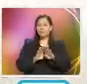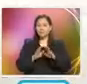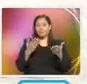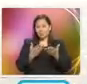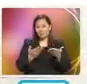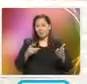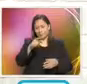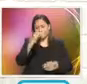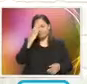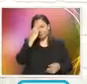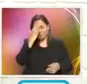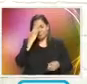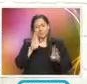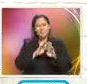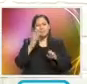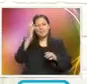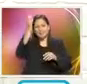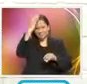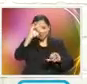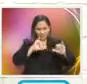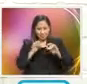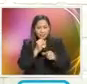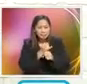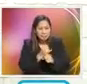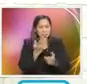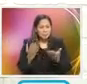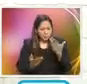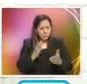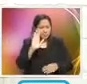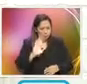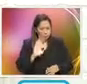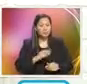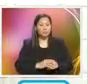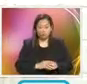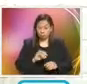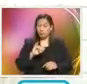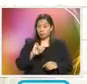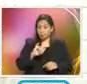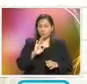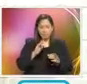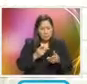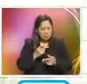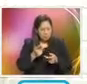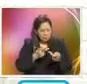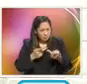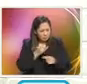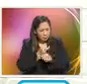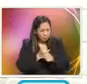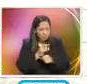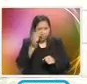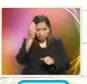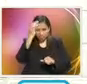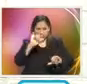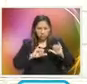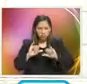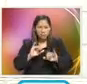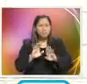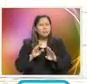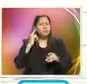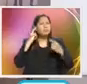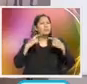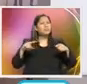actualmente la conocemos como una ciencia, ¿sí? Una ciencia. Se está haciendo mucho trabajo desde la ciencia,